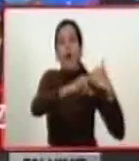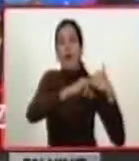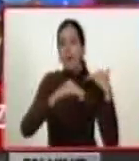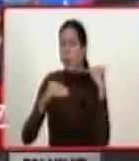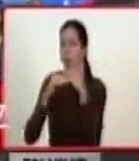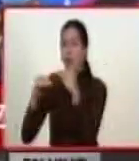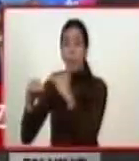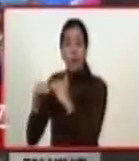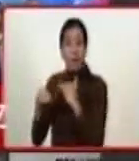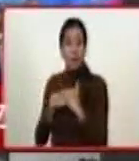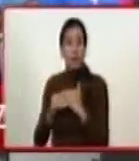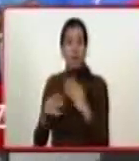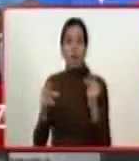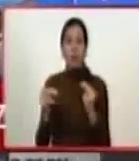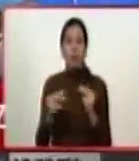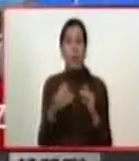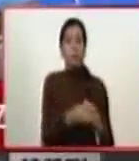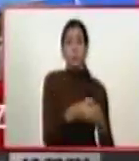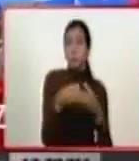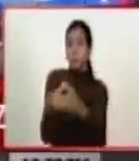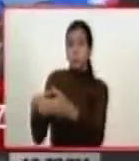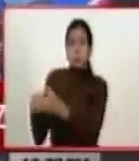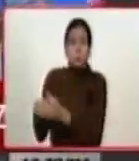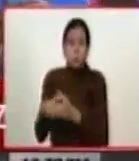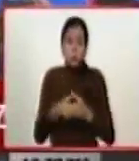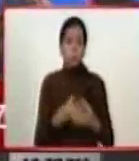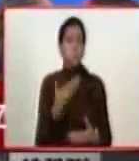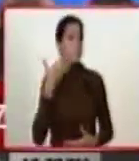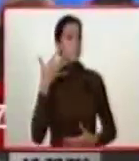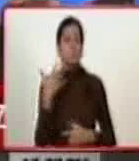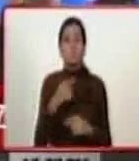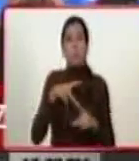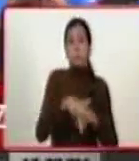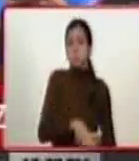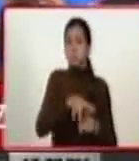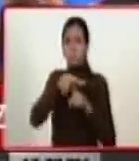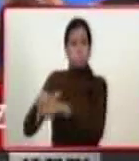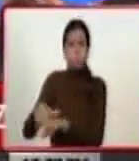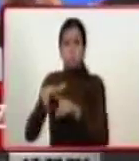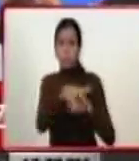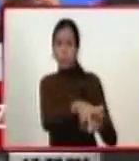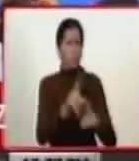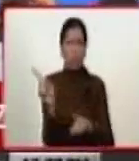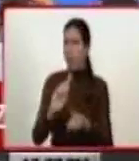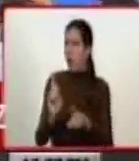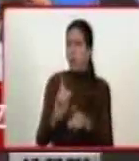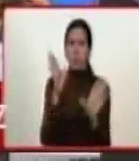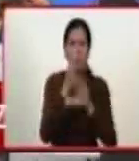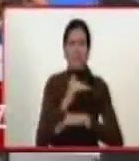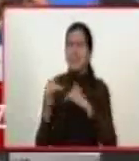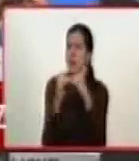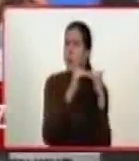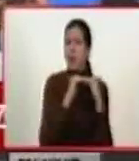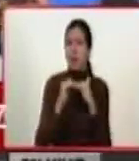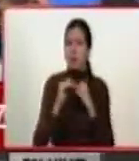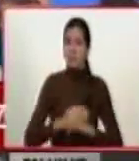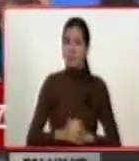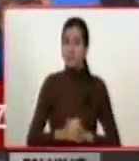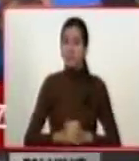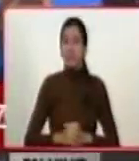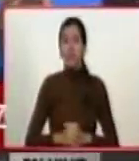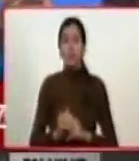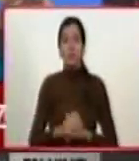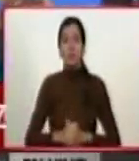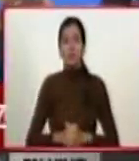verdad no de castas que humillan y que excluyen a la mayoría de su pueblo bueno compatriotas